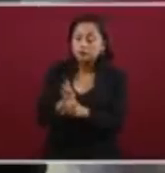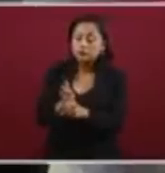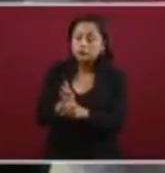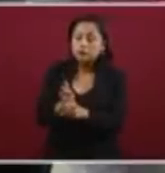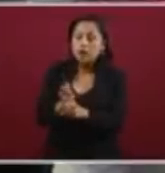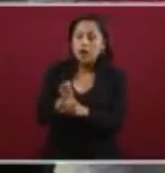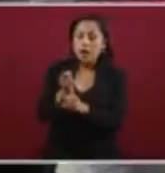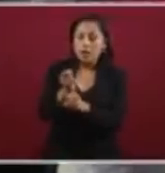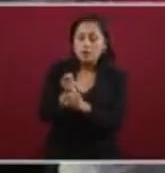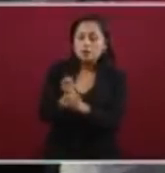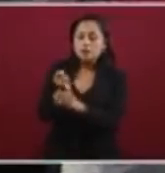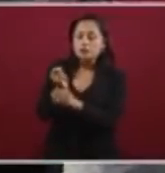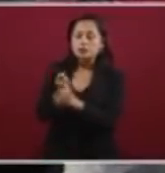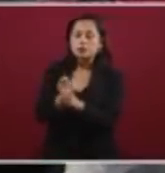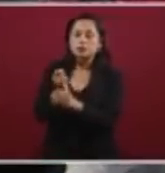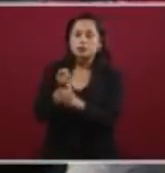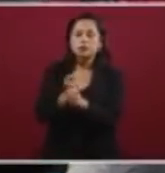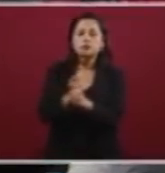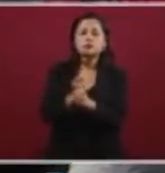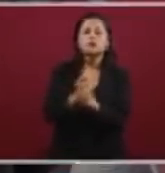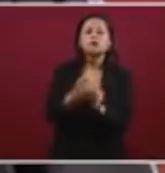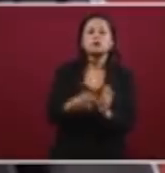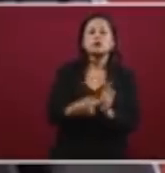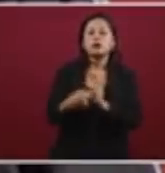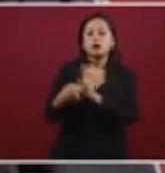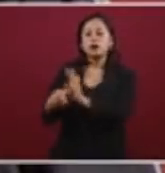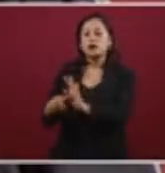a la procuraduría fiscal